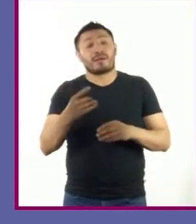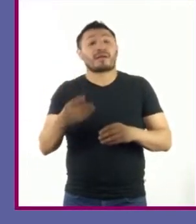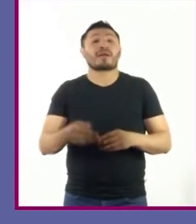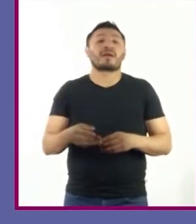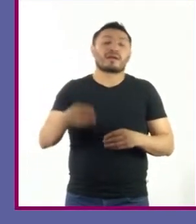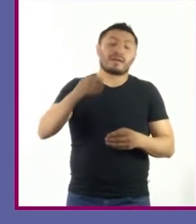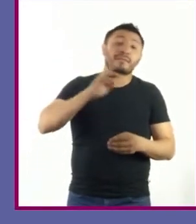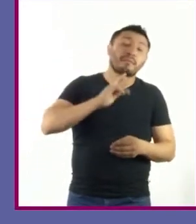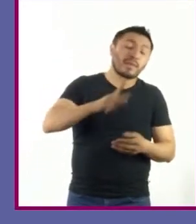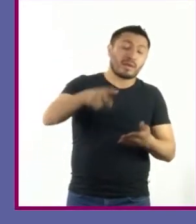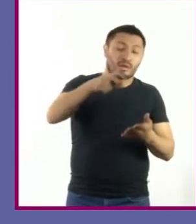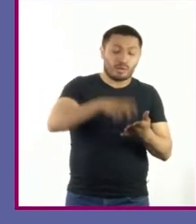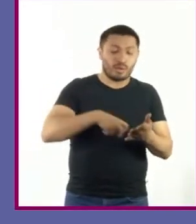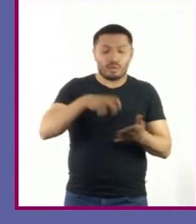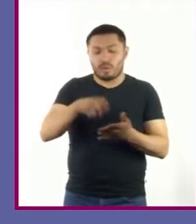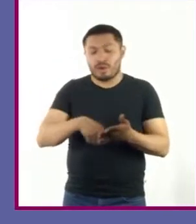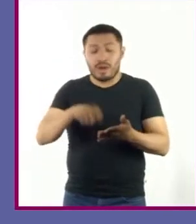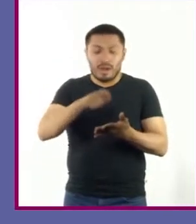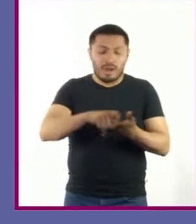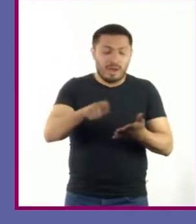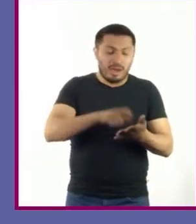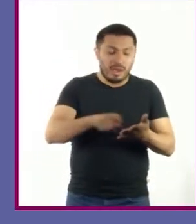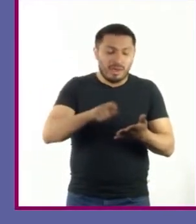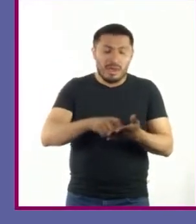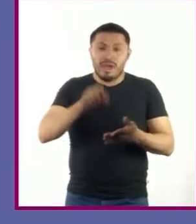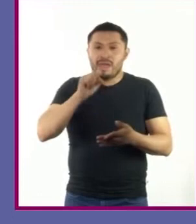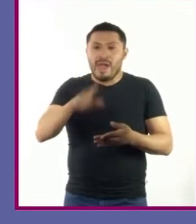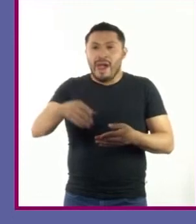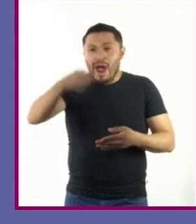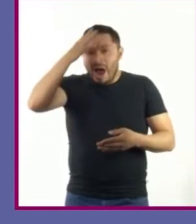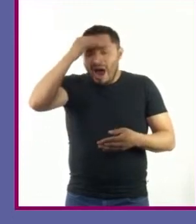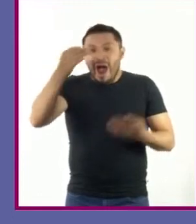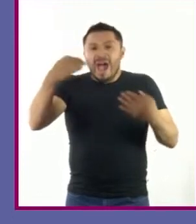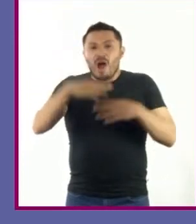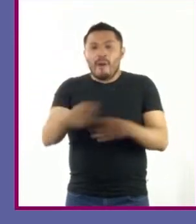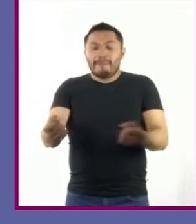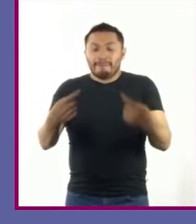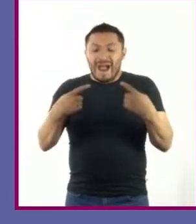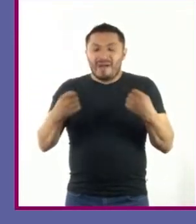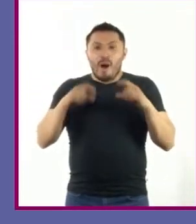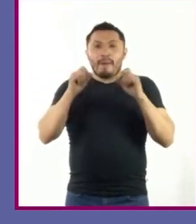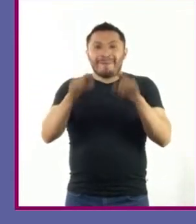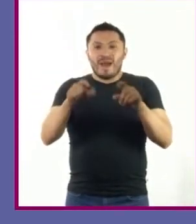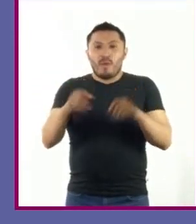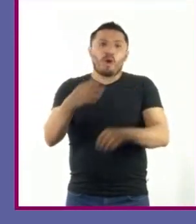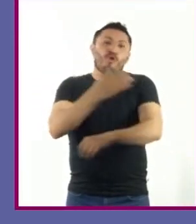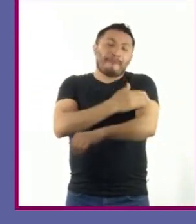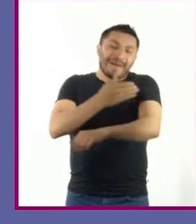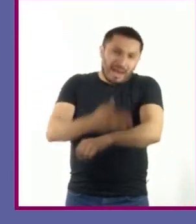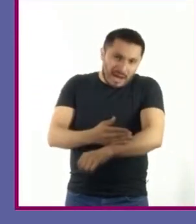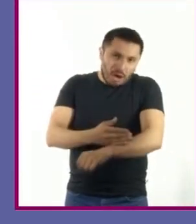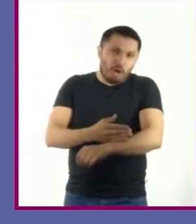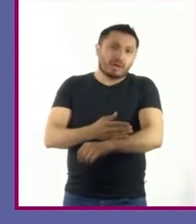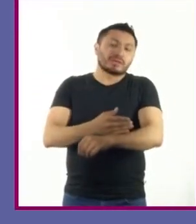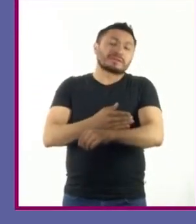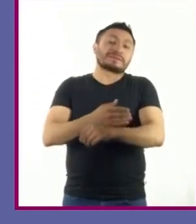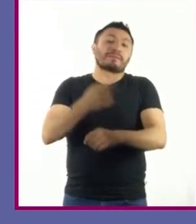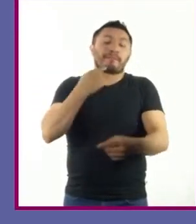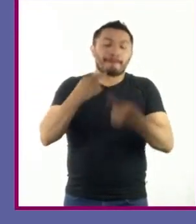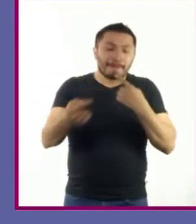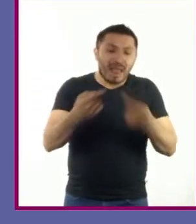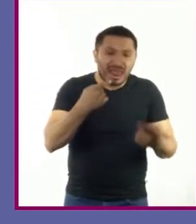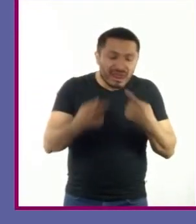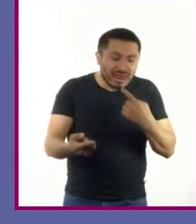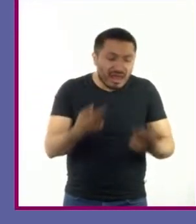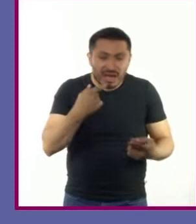nuestros textos, sino que aprendemos más sobre nosotros mismos, sobre nuestros compañeros y mejoramos el diálogo y